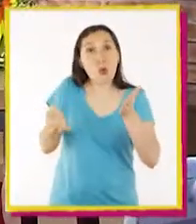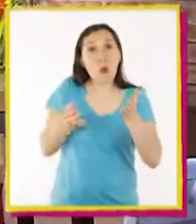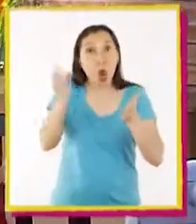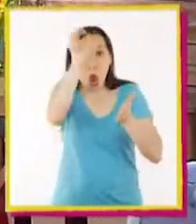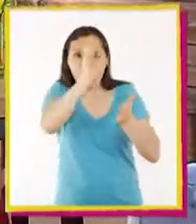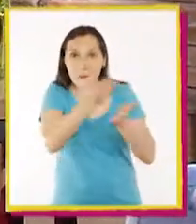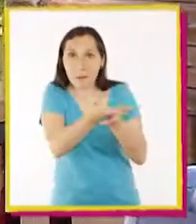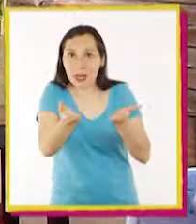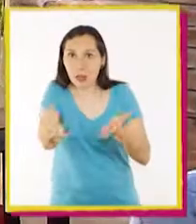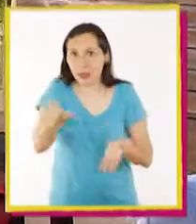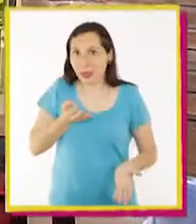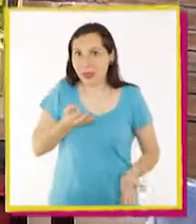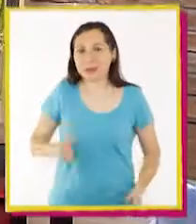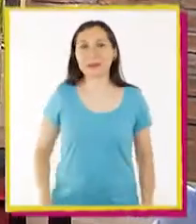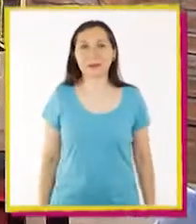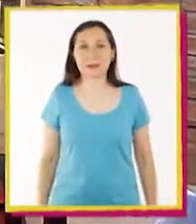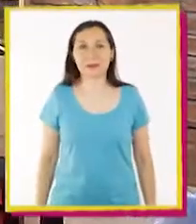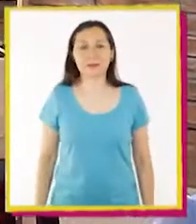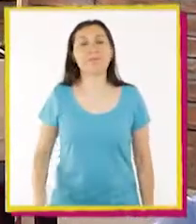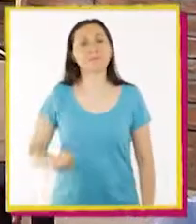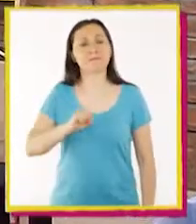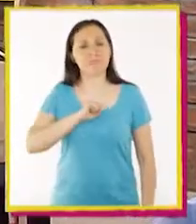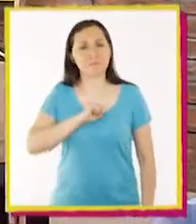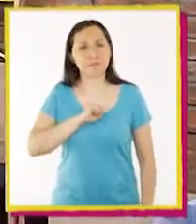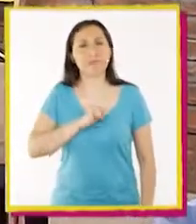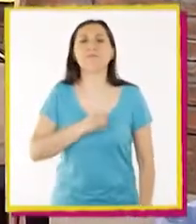que me cuenten qué les parece.